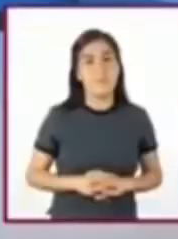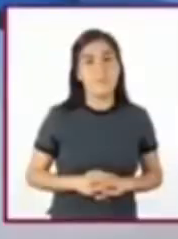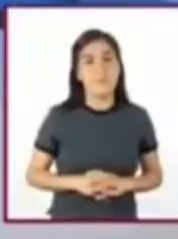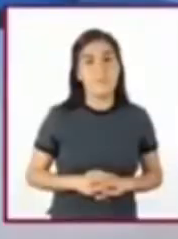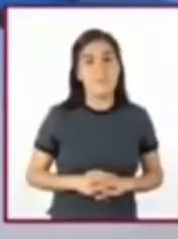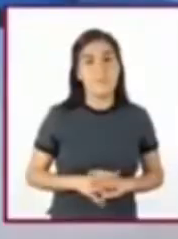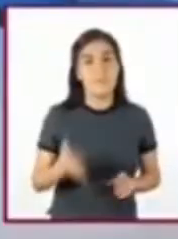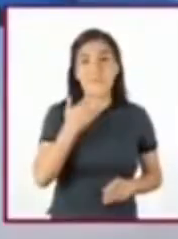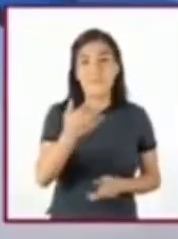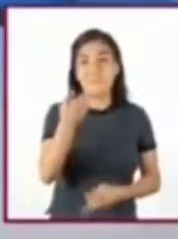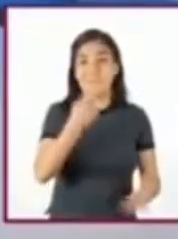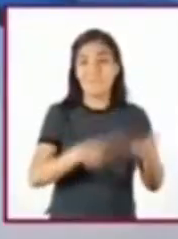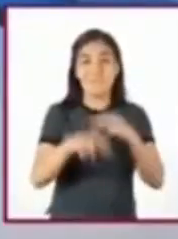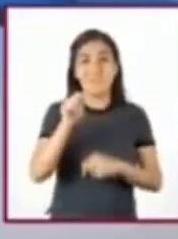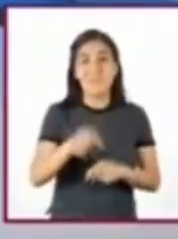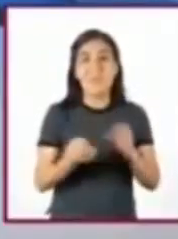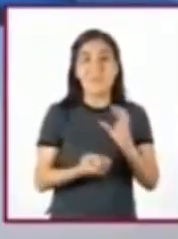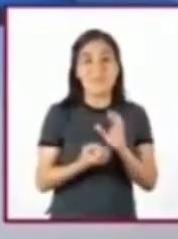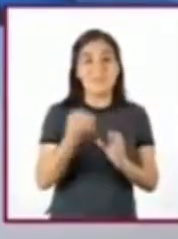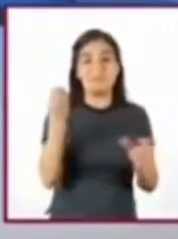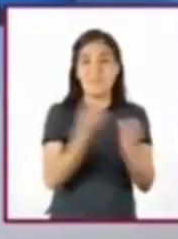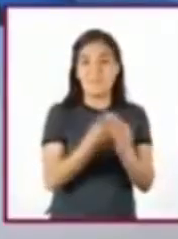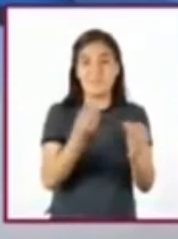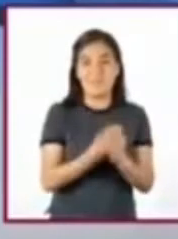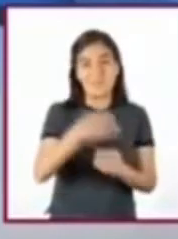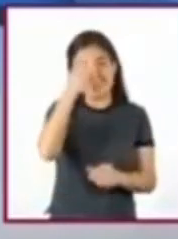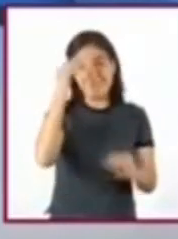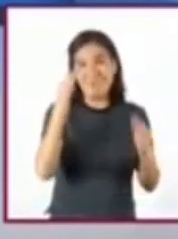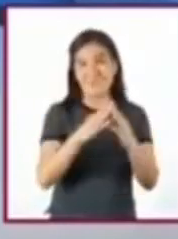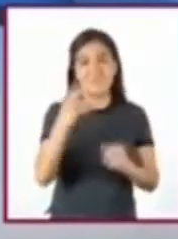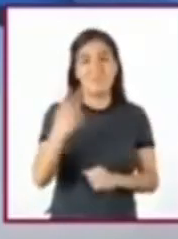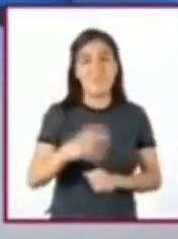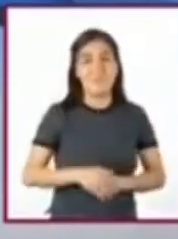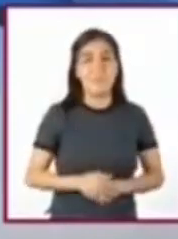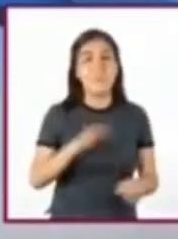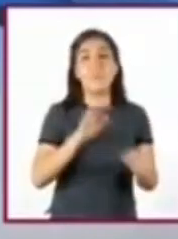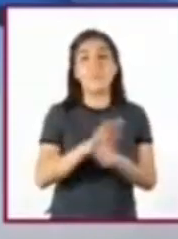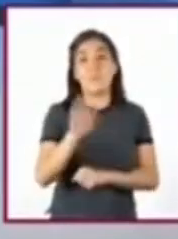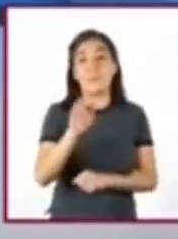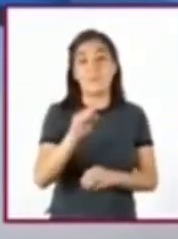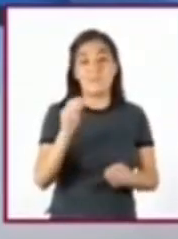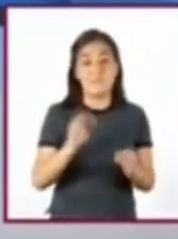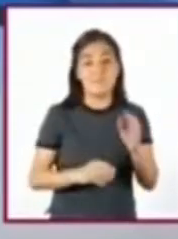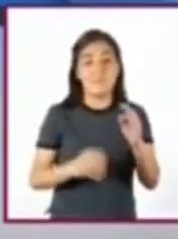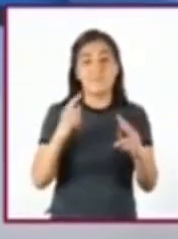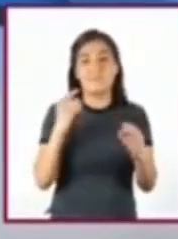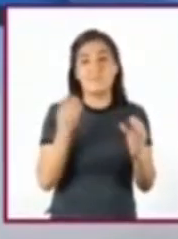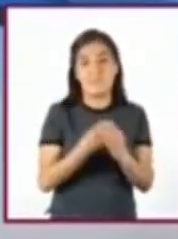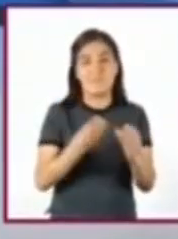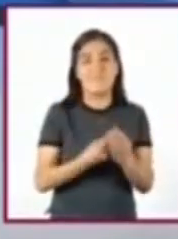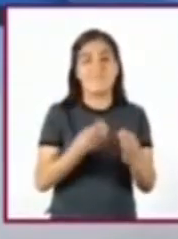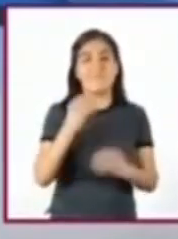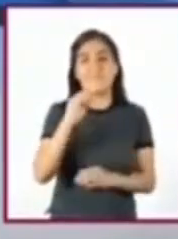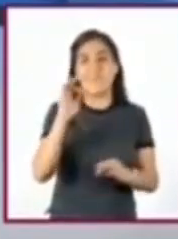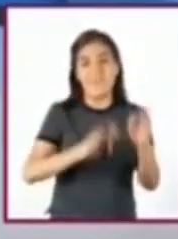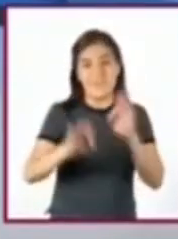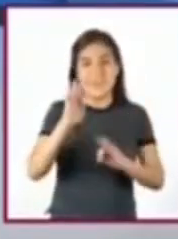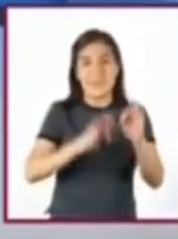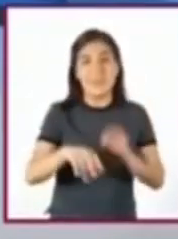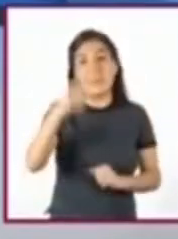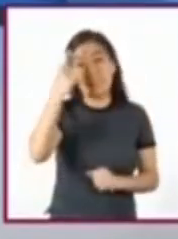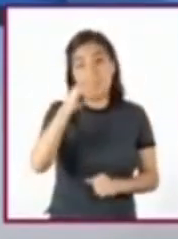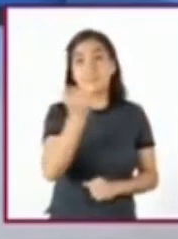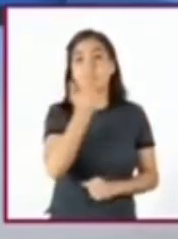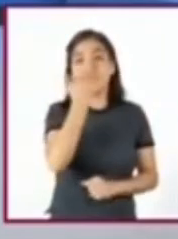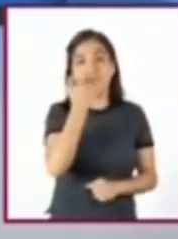Bienvenidas y bienvenidos a una nueva sesión de Aprende en Casa 2, dedicada a la asignatura de Ciencias Física para alumnas y alumnos